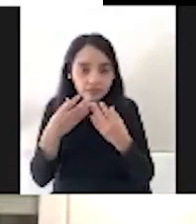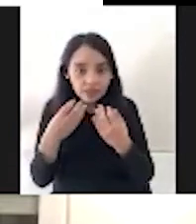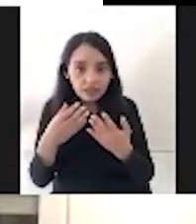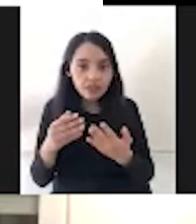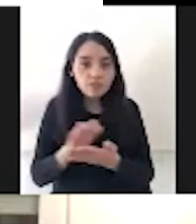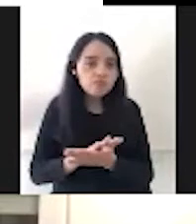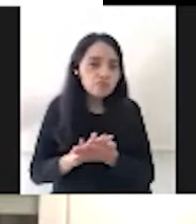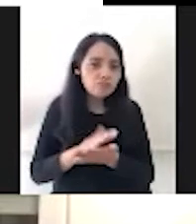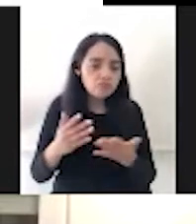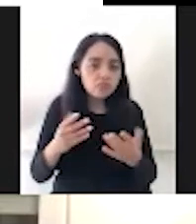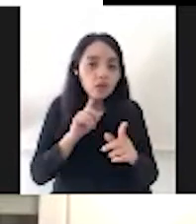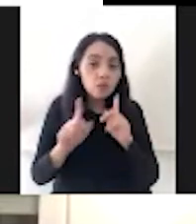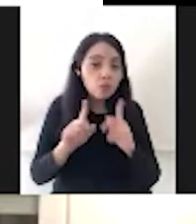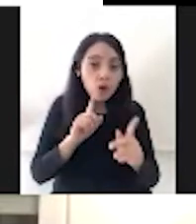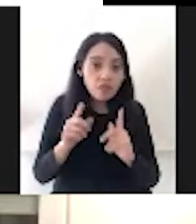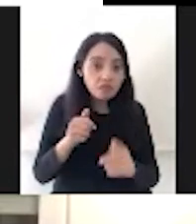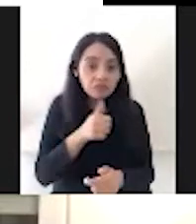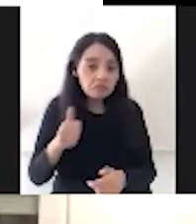de una prueba, y que todos deben